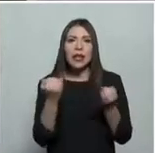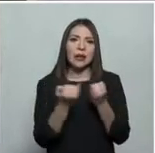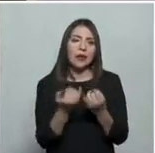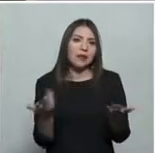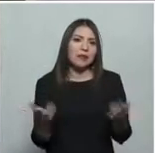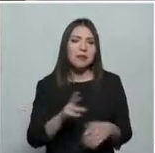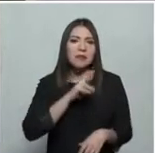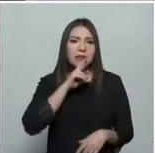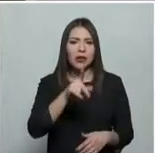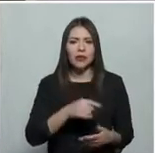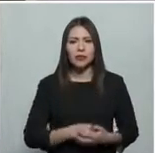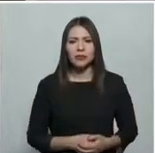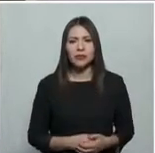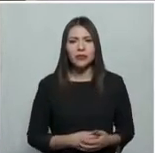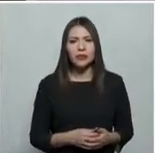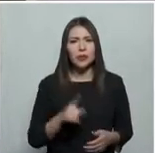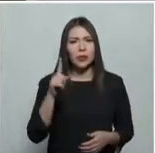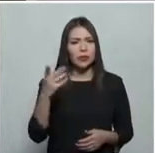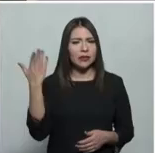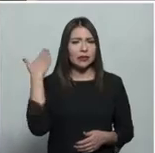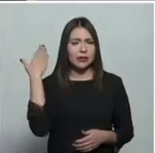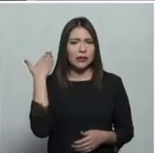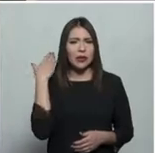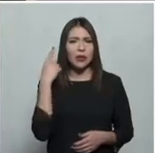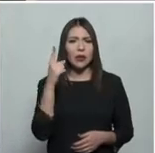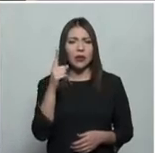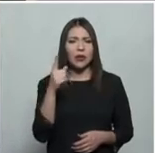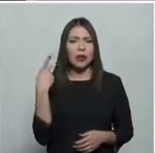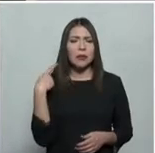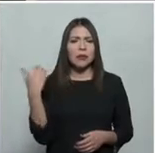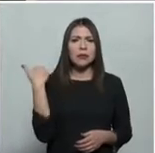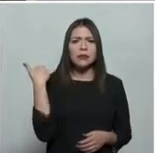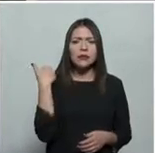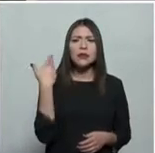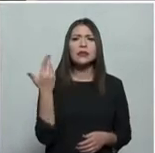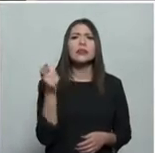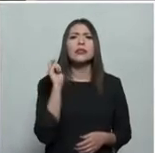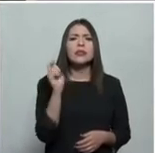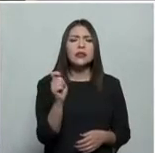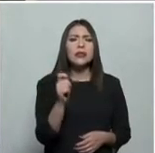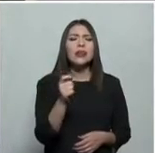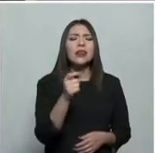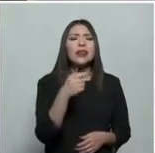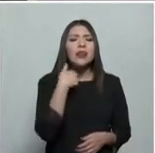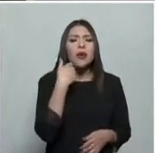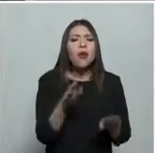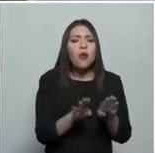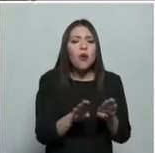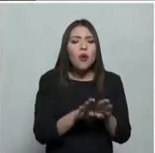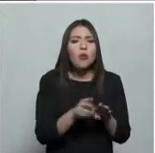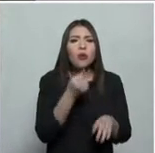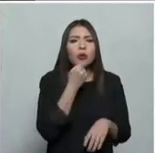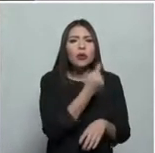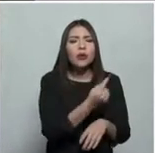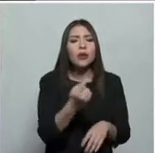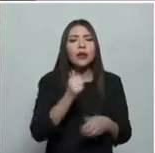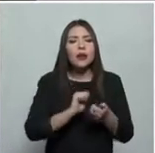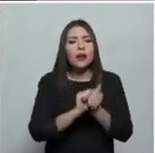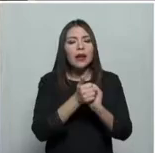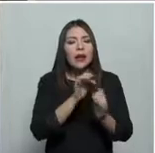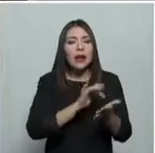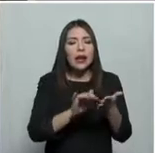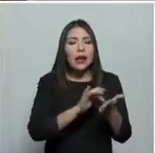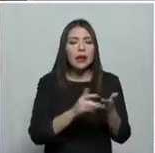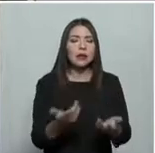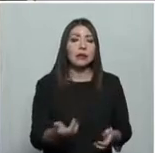decía alguien, ¿qué hay que hacer para que los niños lean? Y yo dije, no obligarlos a leer. Porque si uno obliga a un niño a leer, es